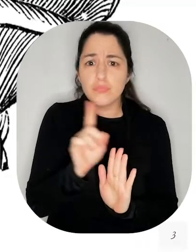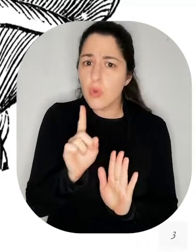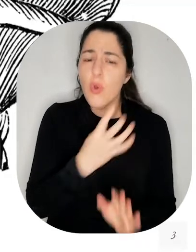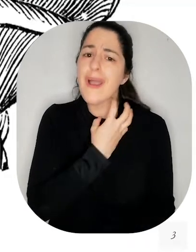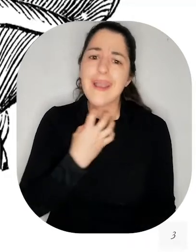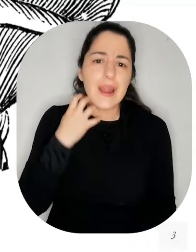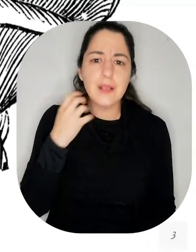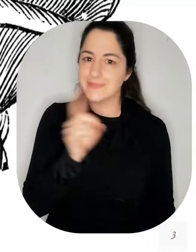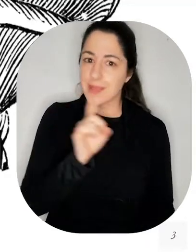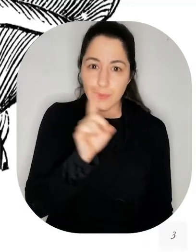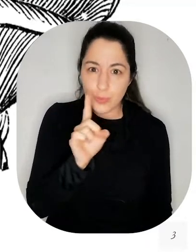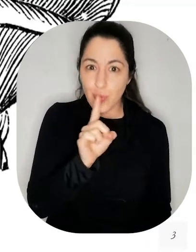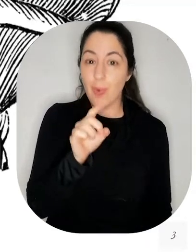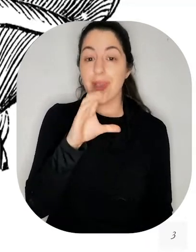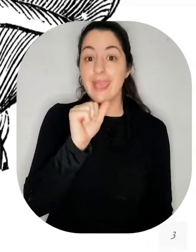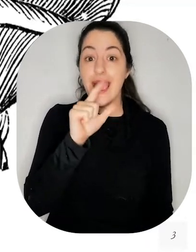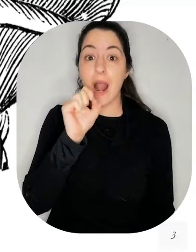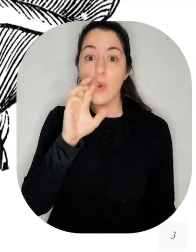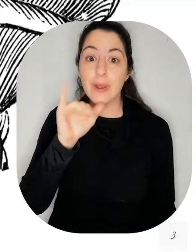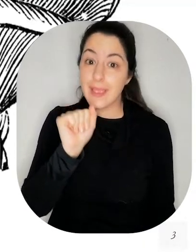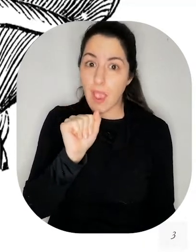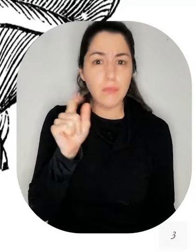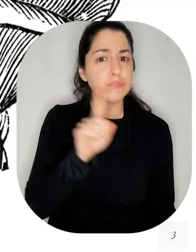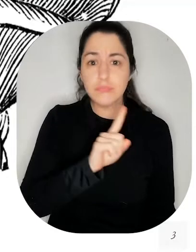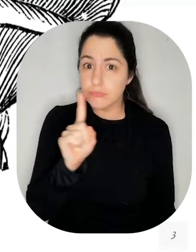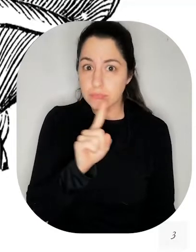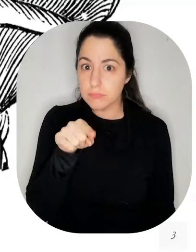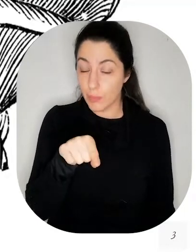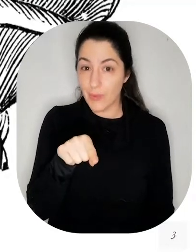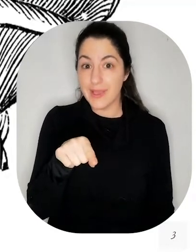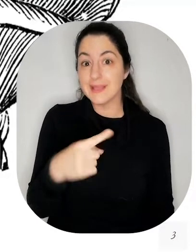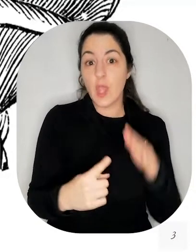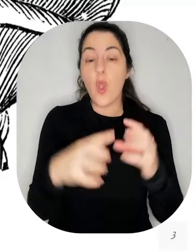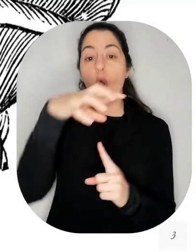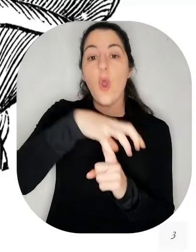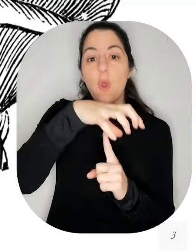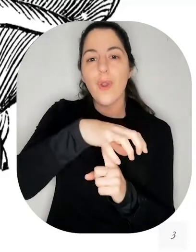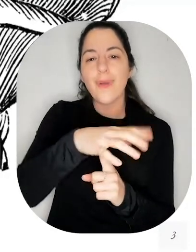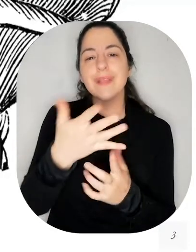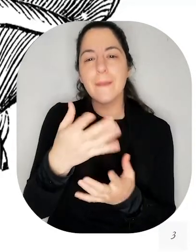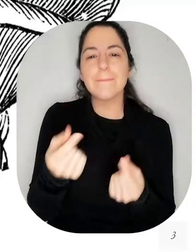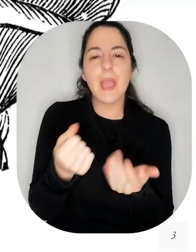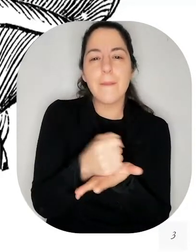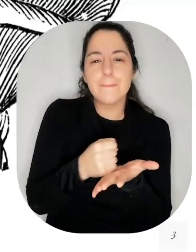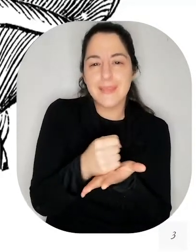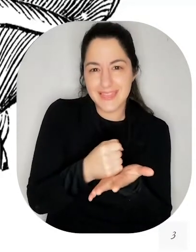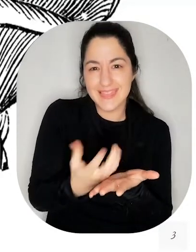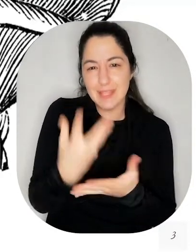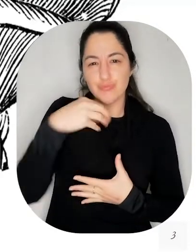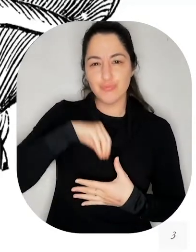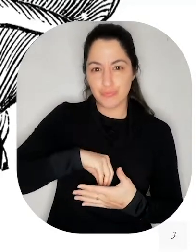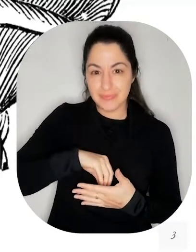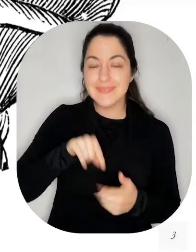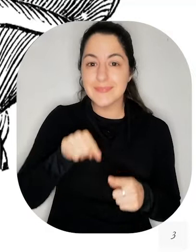presión, ni de grasas saturadas, ni de calorías. Tiene estas propiedades medicinales, y es importante